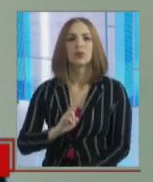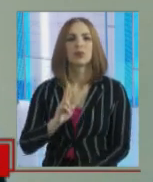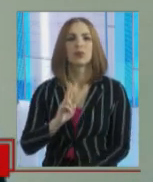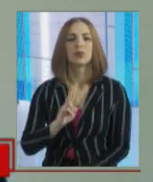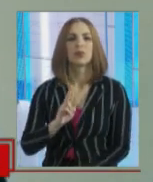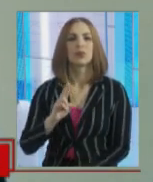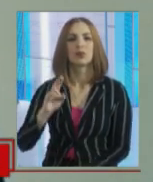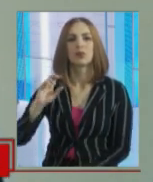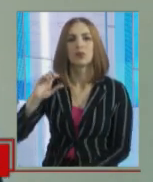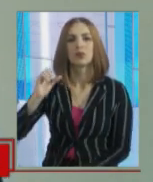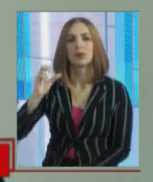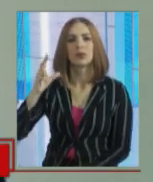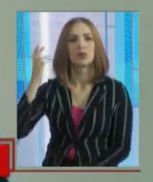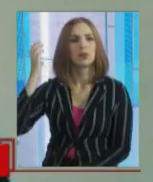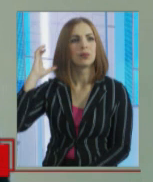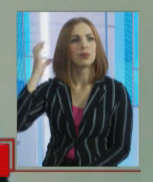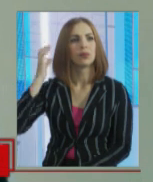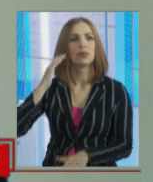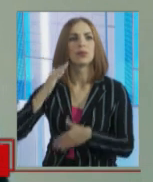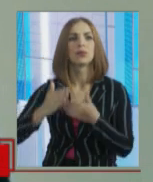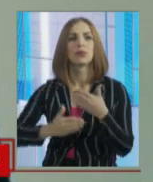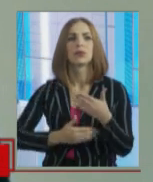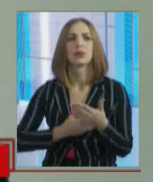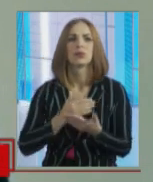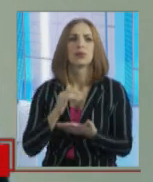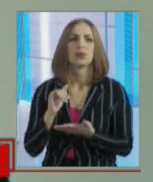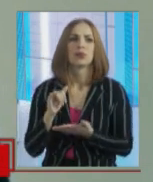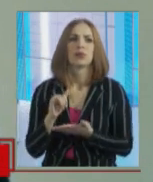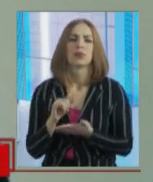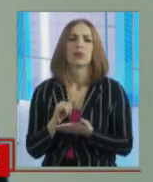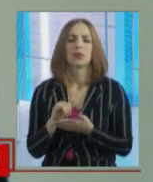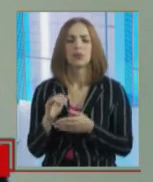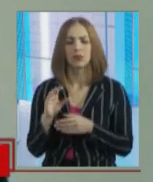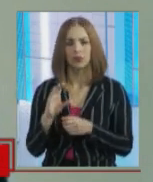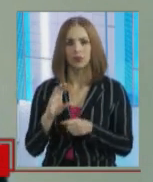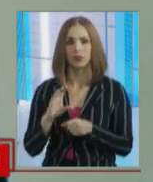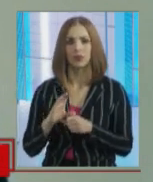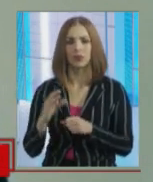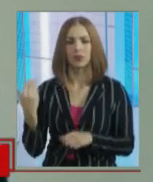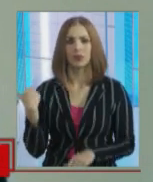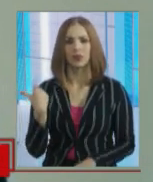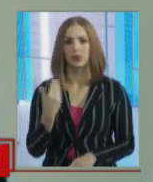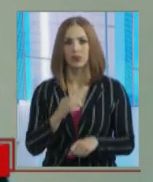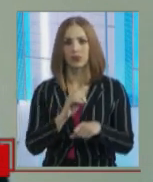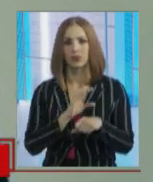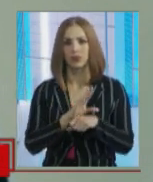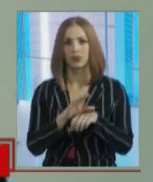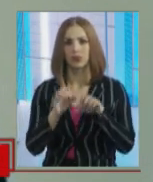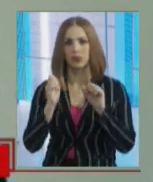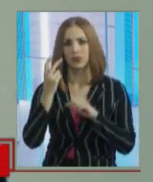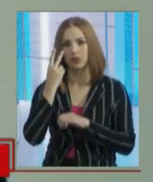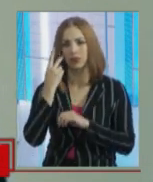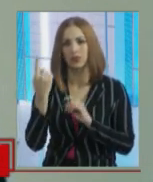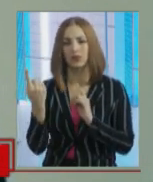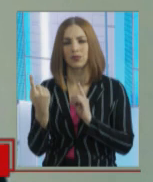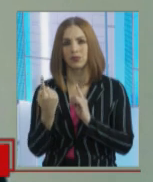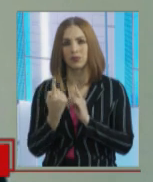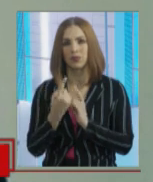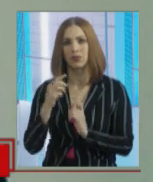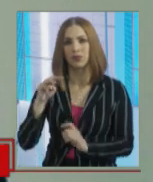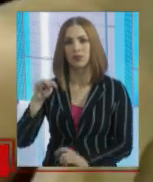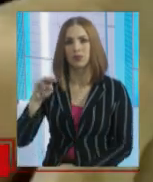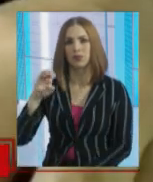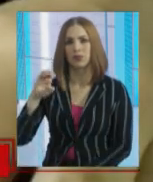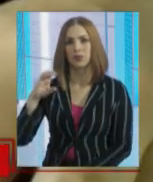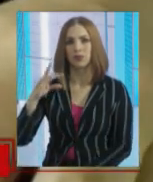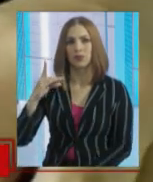Radio. Y todas estas clases que nosotros pasamos, la van a poder encontrar también en MEDCOM Go, en caso que no la hayan